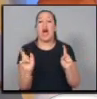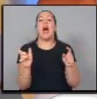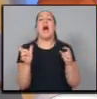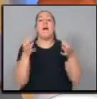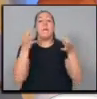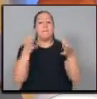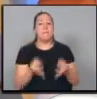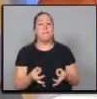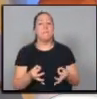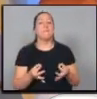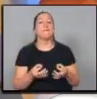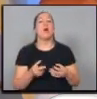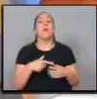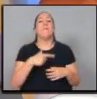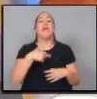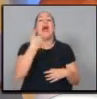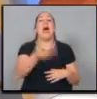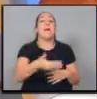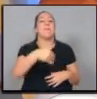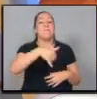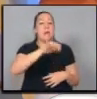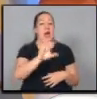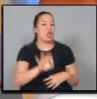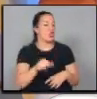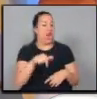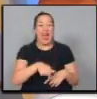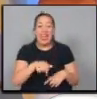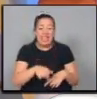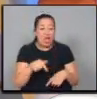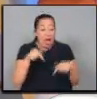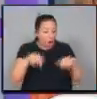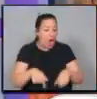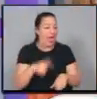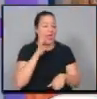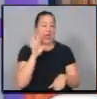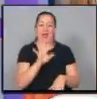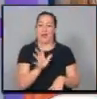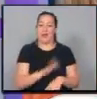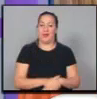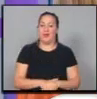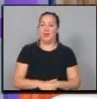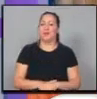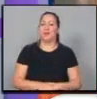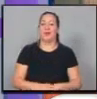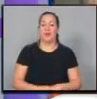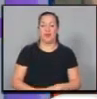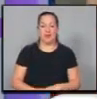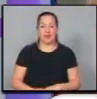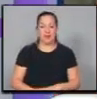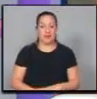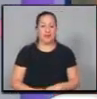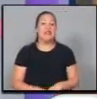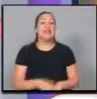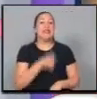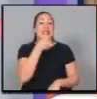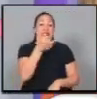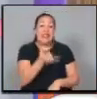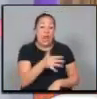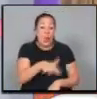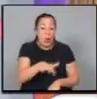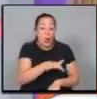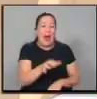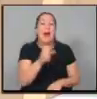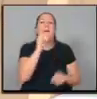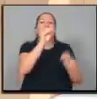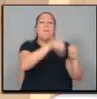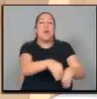no está cosechado, lo que se va a cosechar en marzo. Así que esto no tiene nada que ver. Ahí está. Bueno, listo. Si tenés un lugar, planta un árbol de limón. Claro, un limonero,